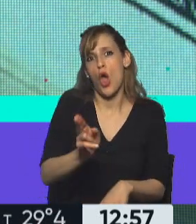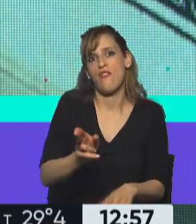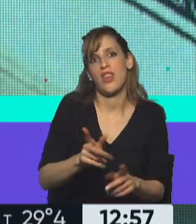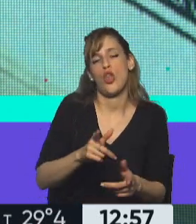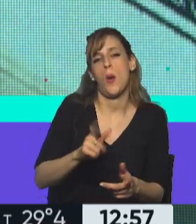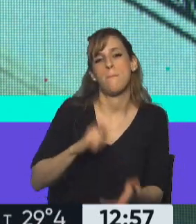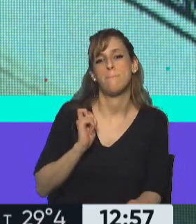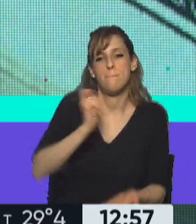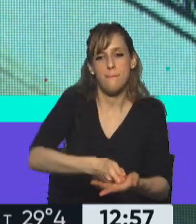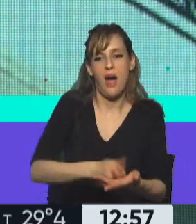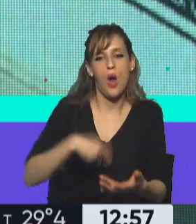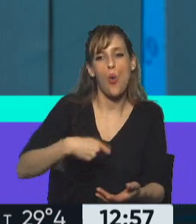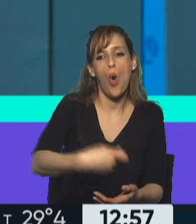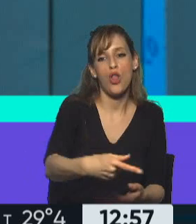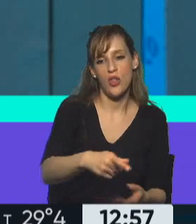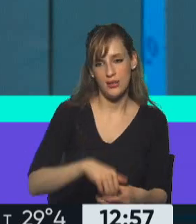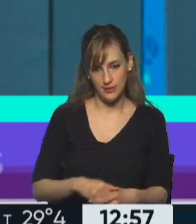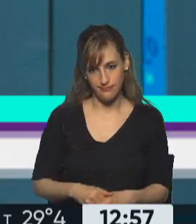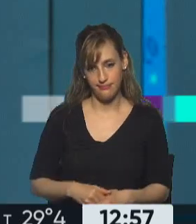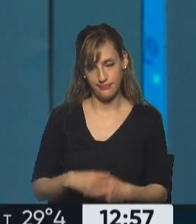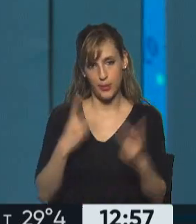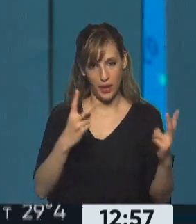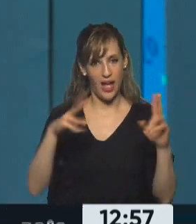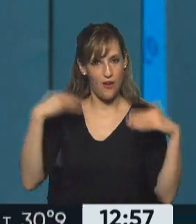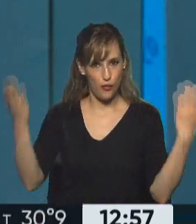reservas muy limitadas de dólares en el Banco Central. Muchísimas gracias, Rulo. Seguimos de esta manera.